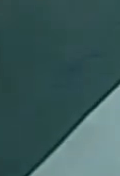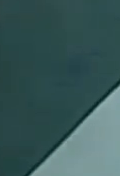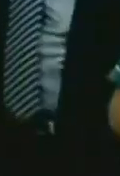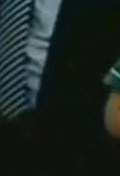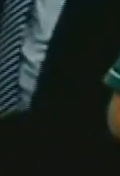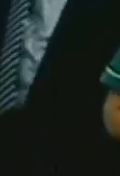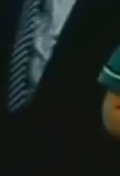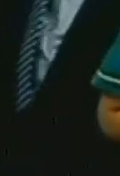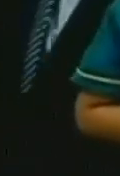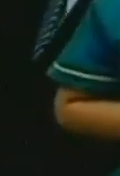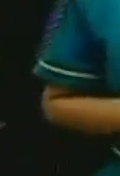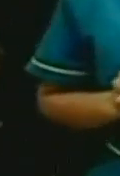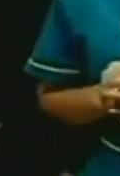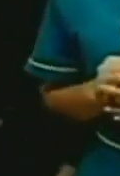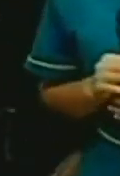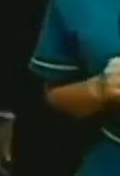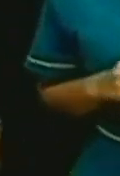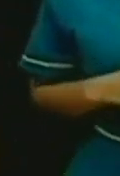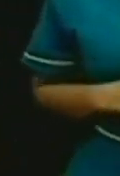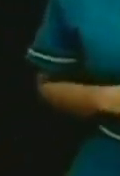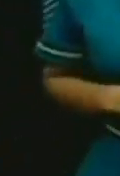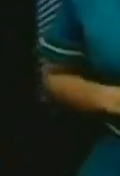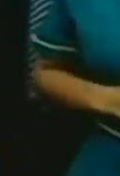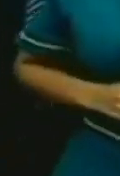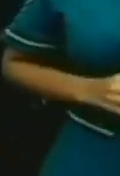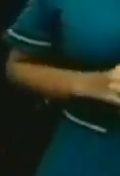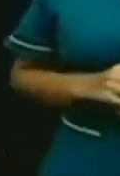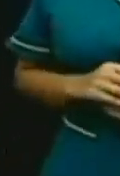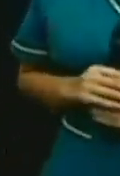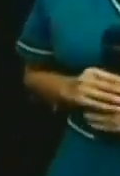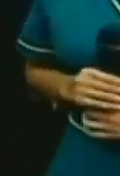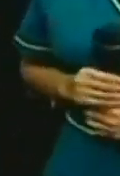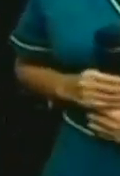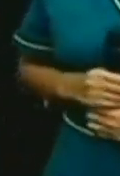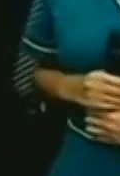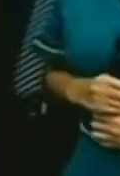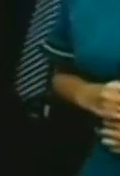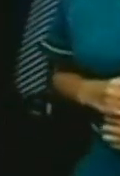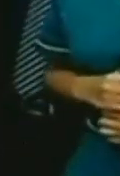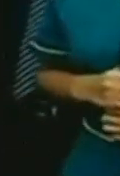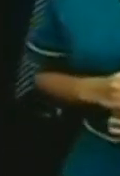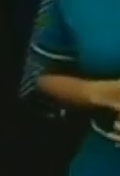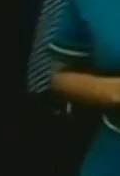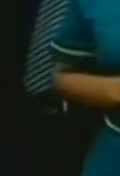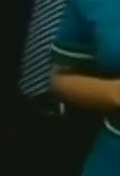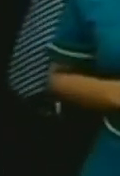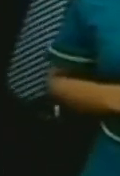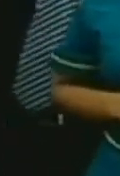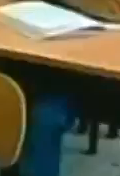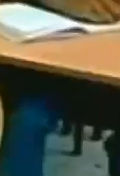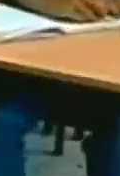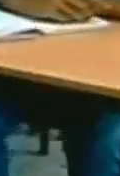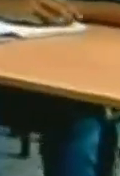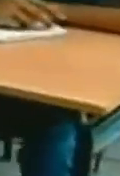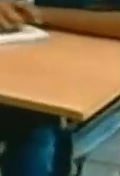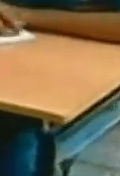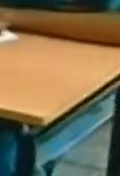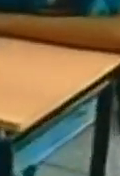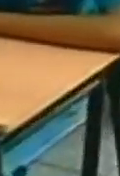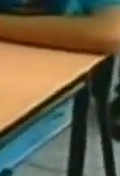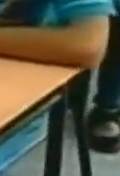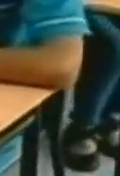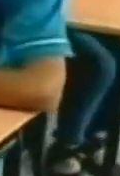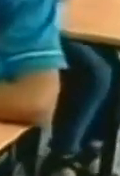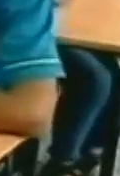explicara también que de manera simultánea estamos inaugurando la primera biblioteca digital de Venezuela y que se está poniendo